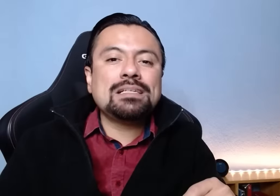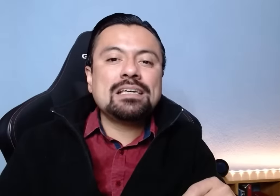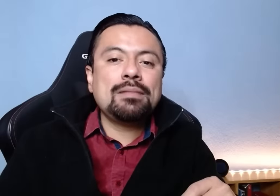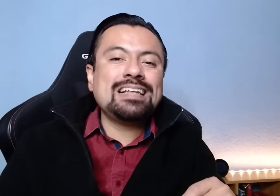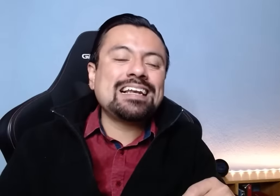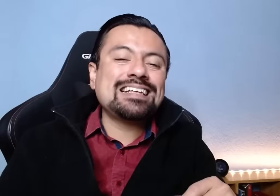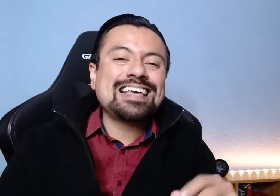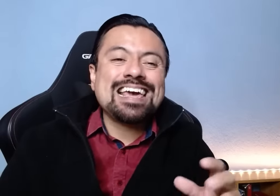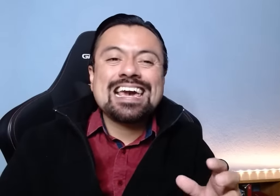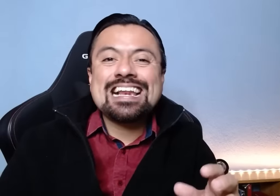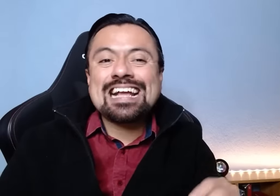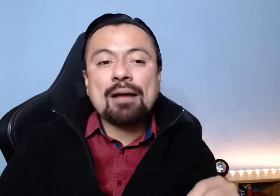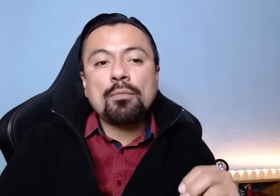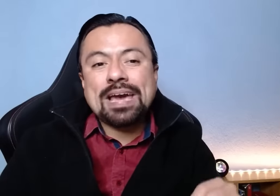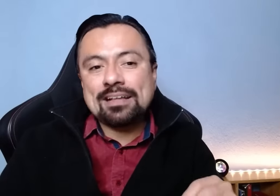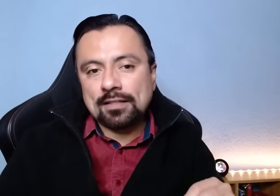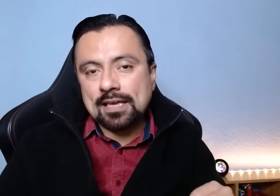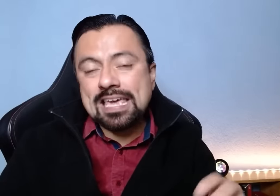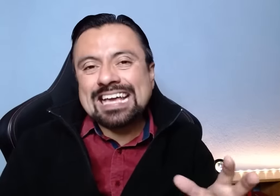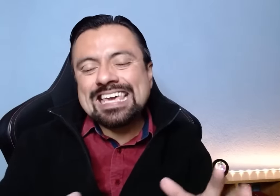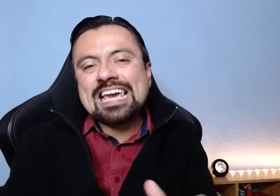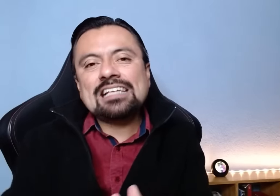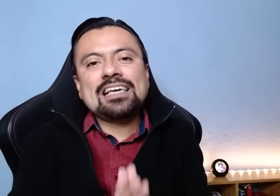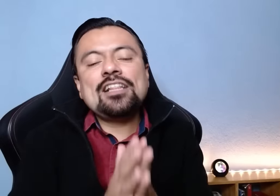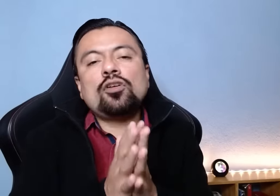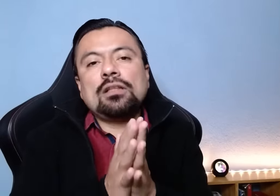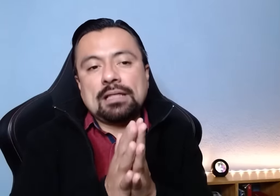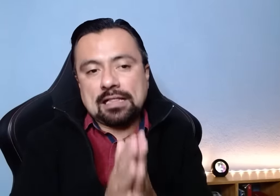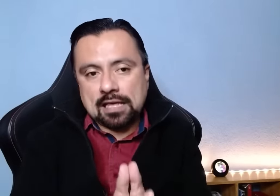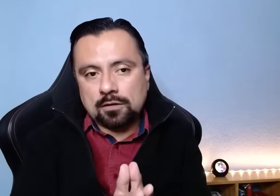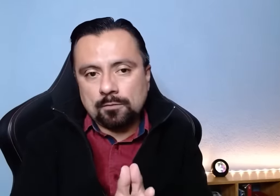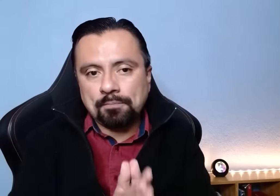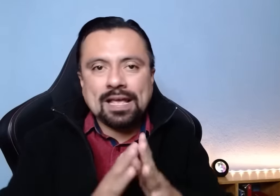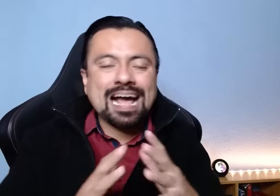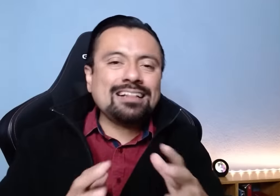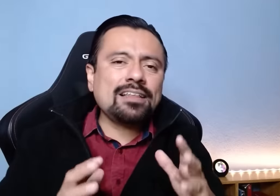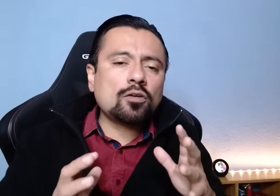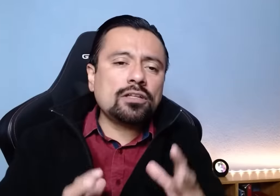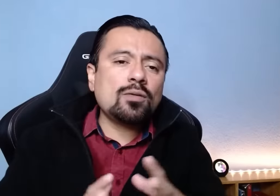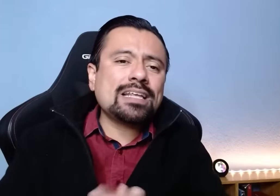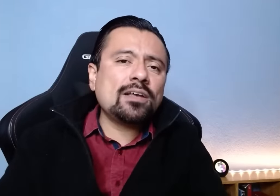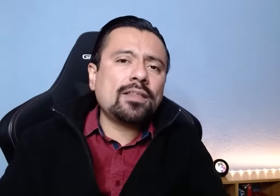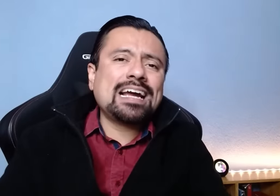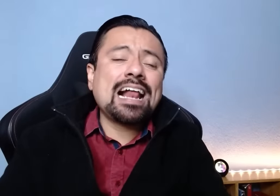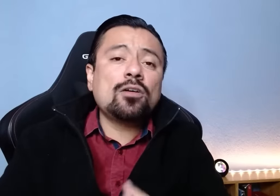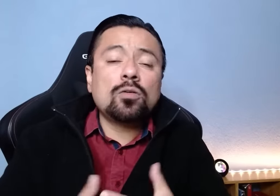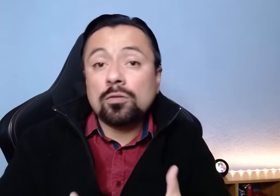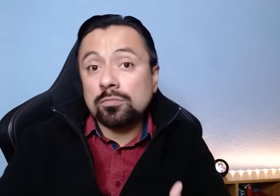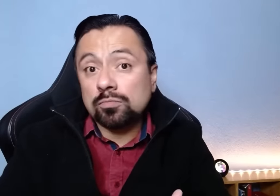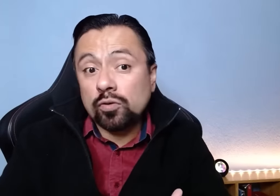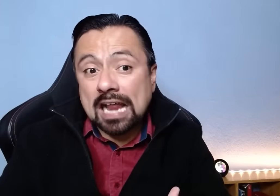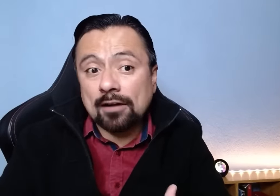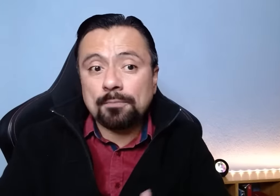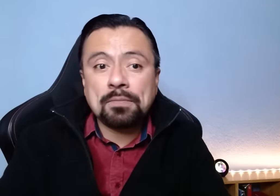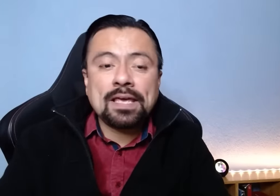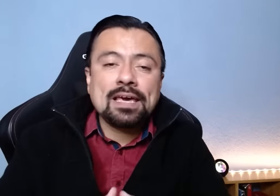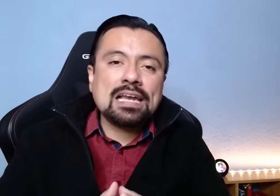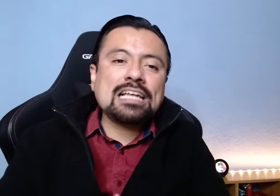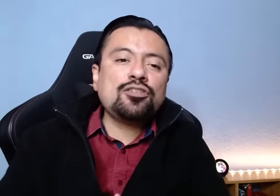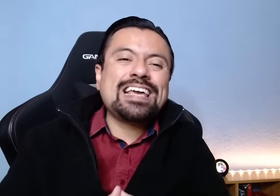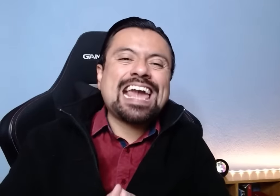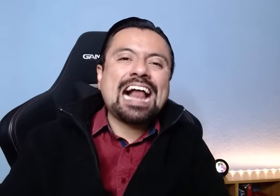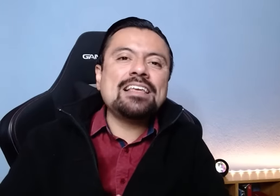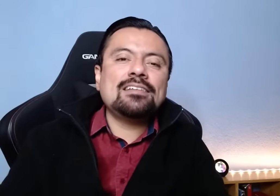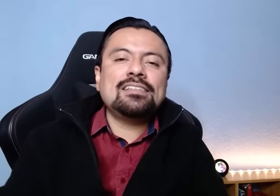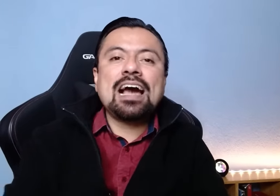David López Jiménez alias El Cabo 20, y aquí es en donde me detengo. Antes de continuar, quiero dejar algo muy claro.